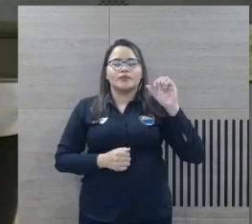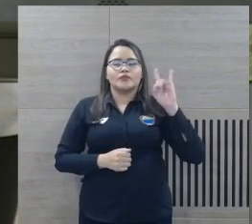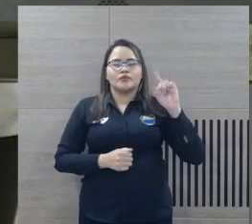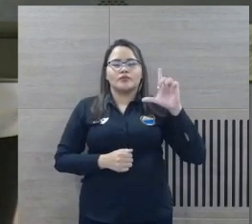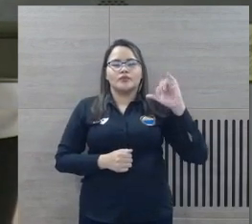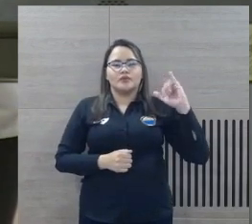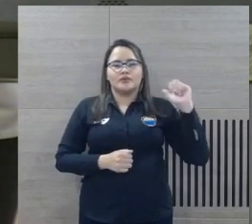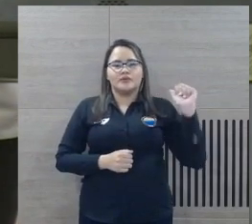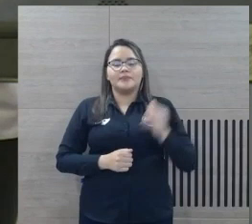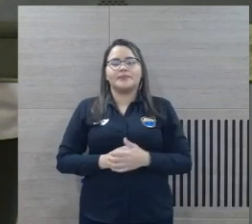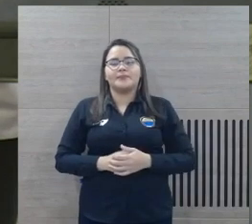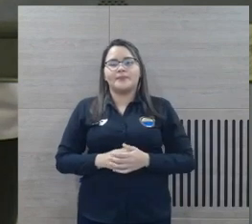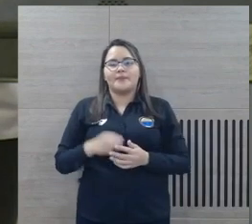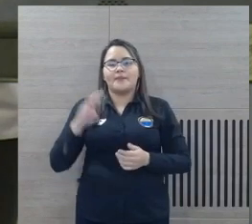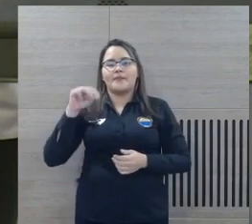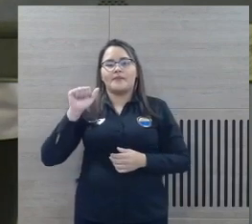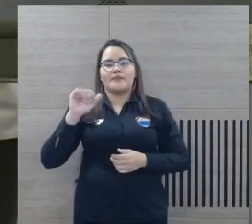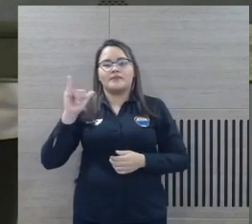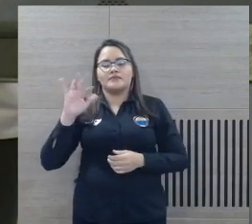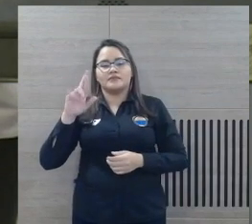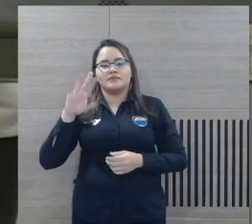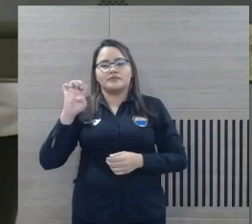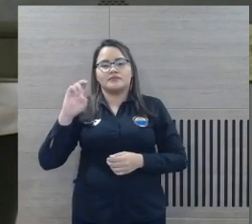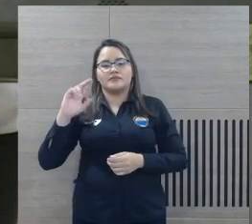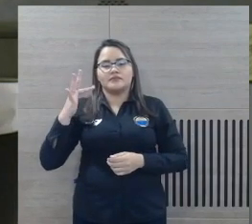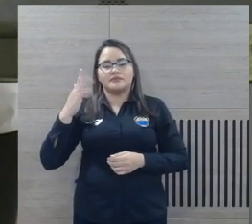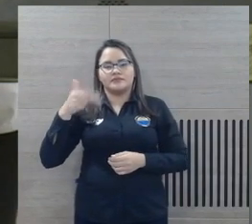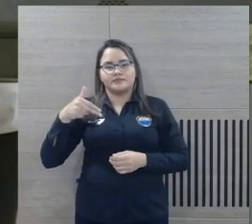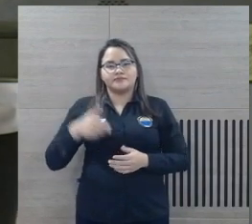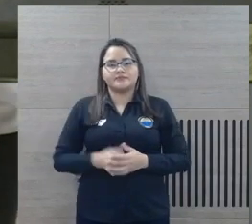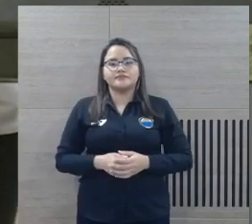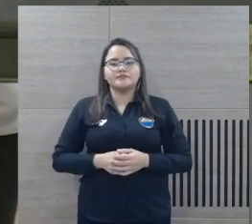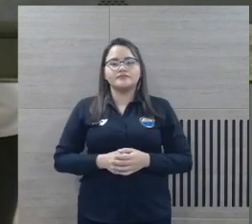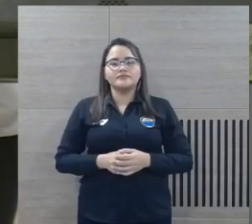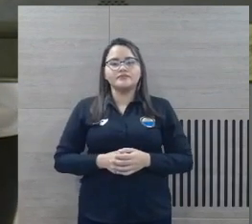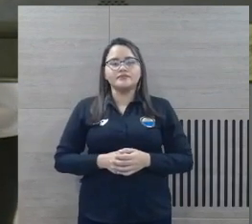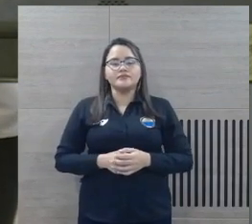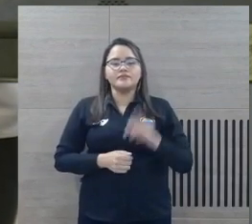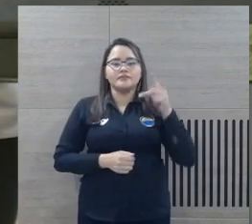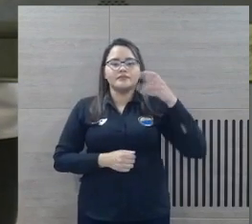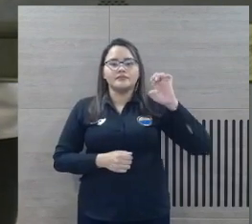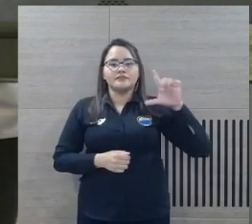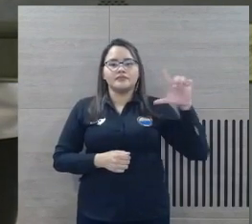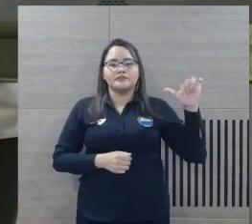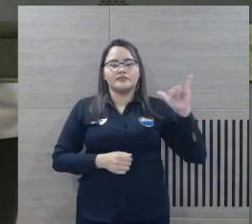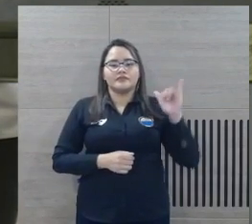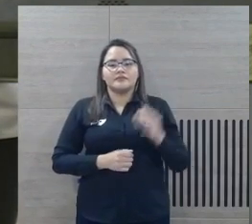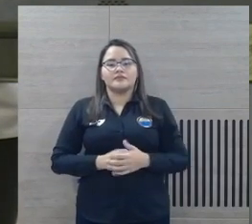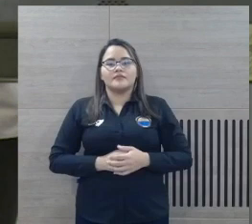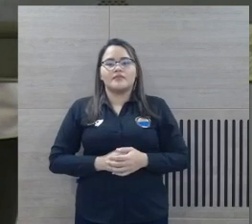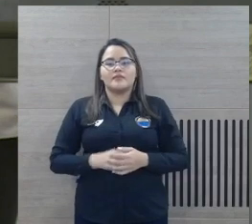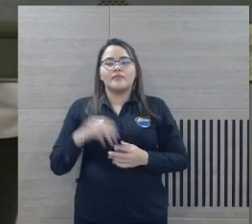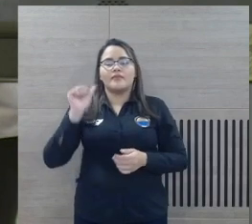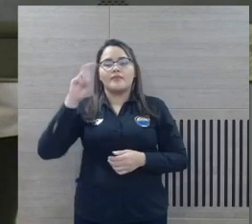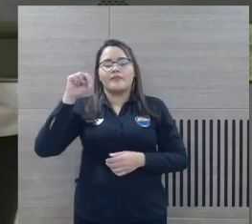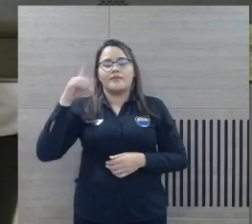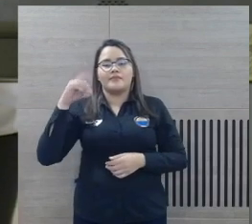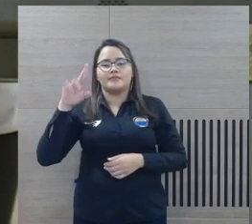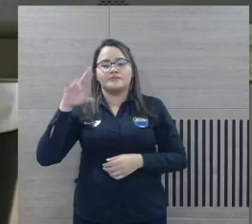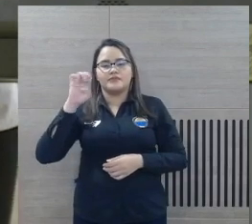Bedoya Sánchez. Kendri Joana Soto Márquez. Andrés Fernando Gómez Pertús. Maybeth Juliana Carpio